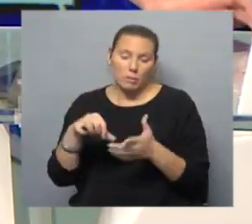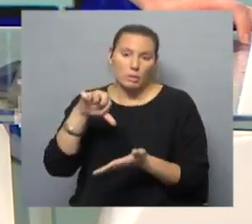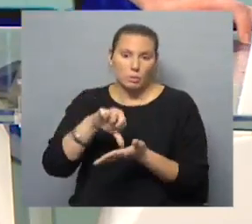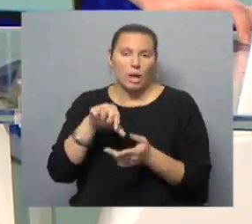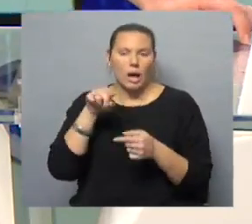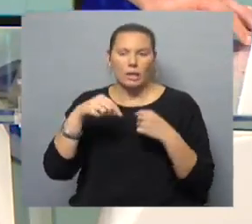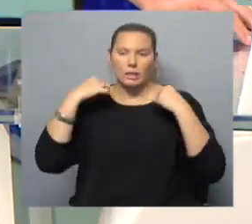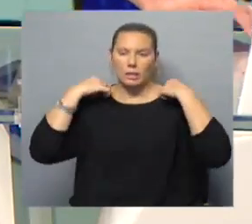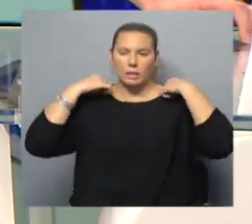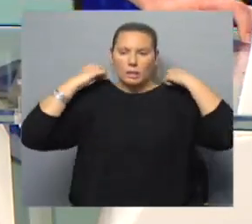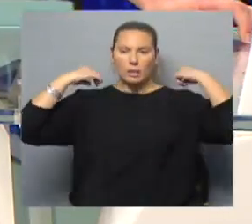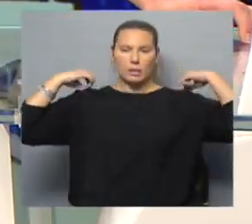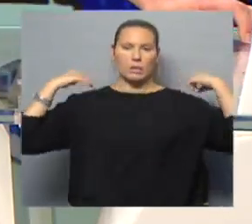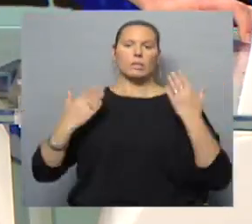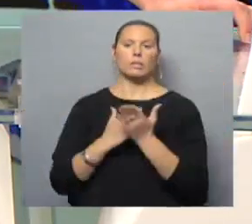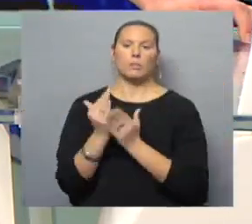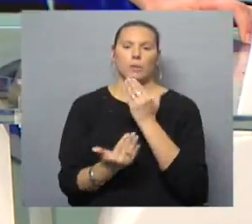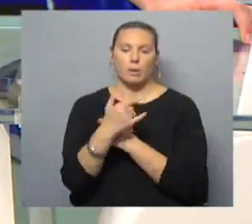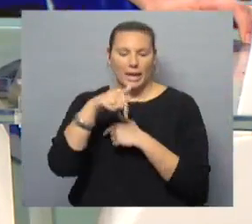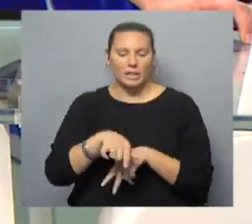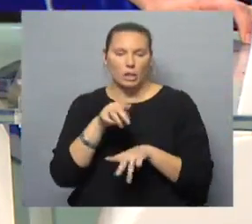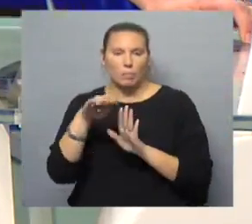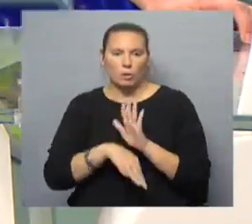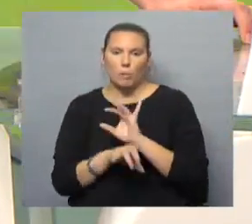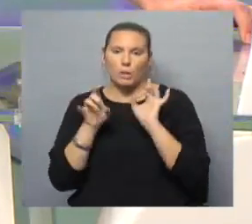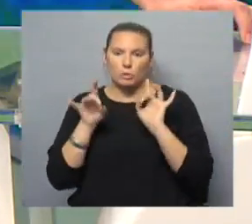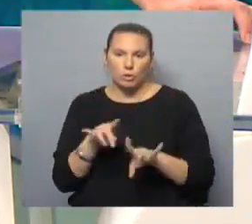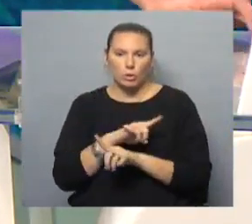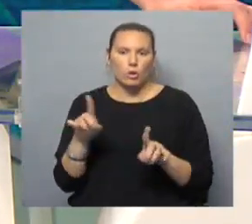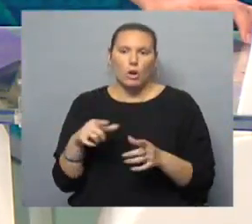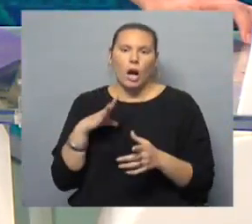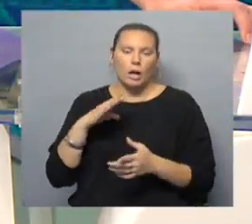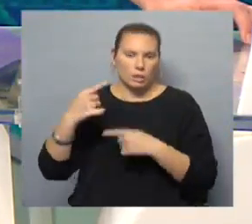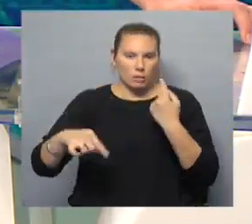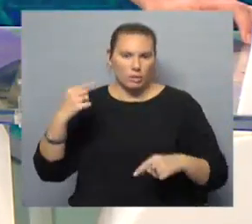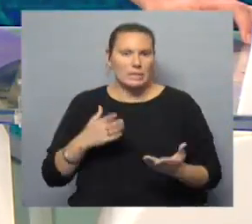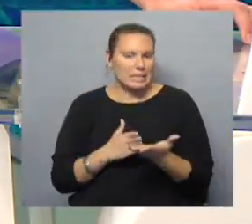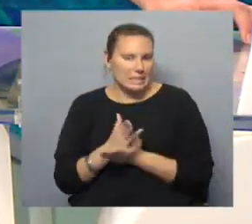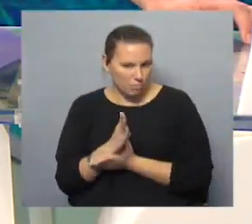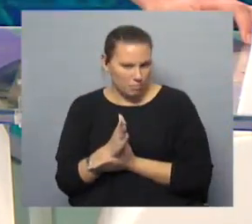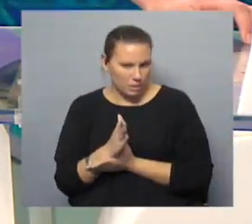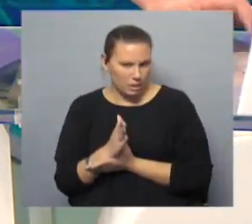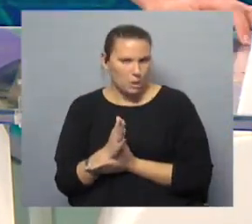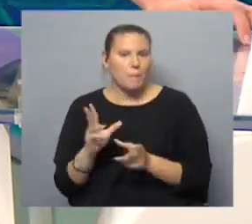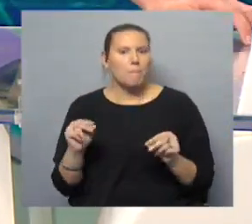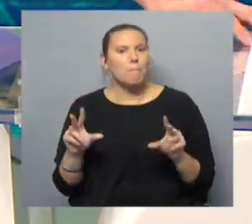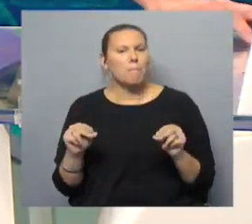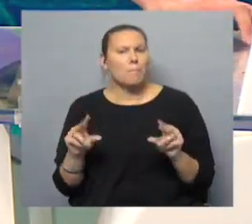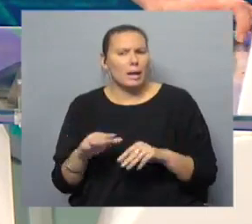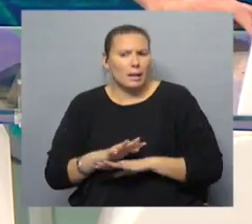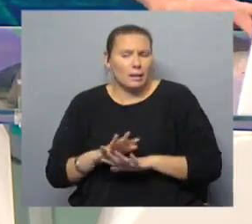ahí pasan cosas permanentes. No es solo este programa. Estamos en todos lados, todo el tiempo.